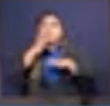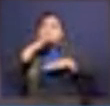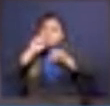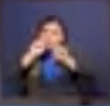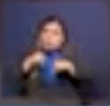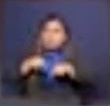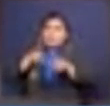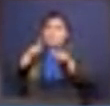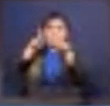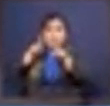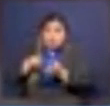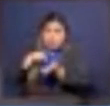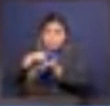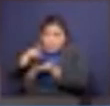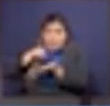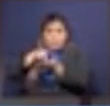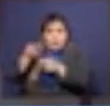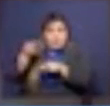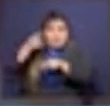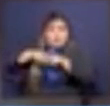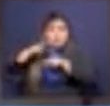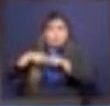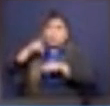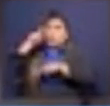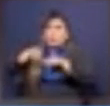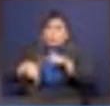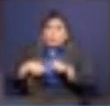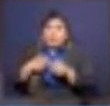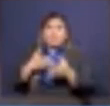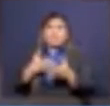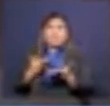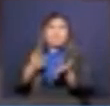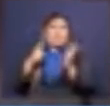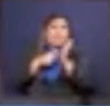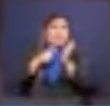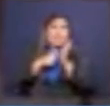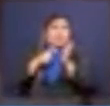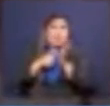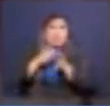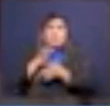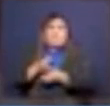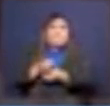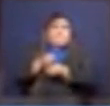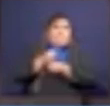permitiendo a los contribuyentes realizar acuerdos de pagos hasta el 31